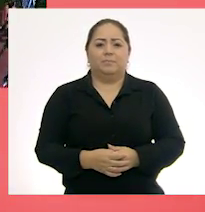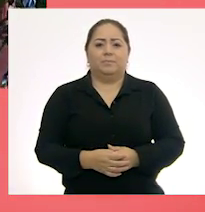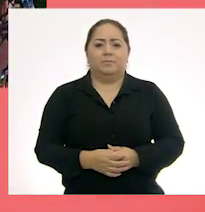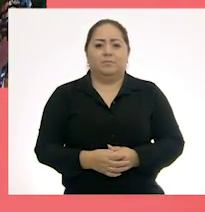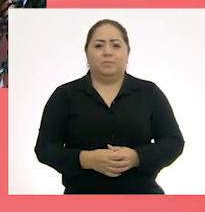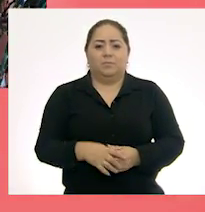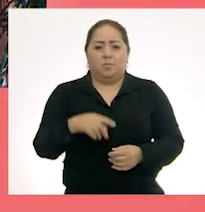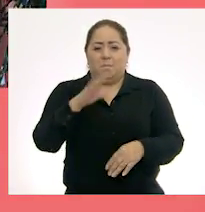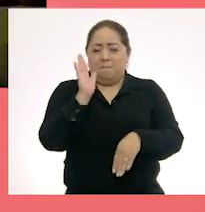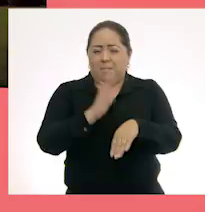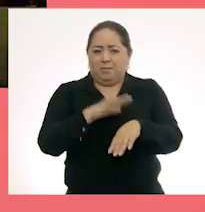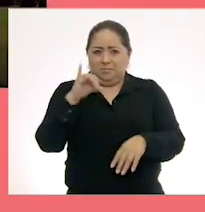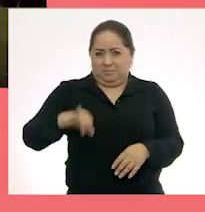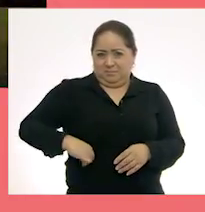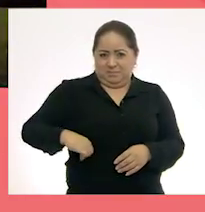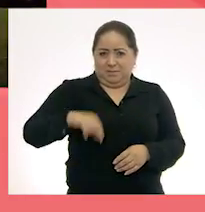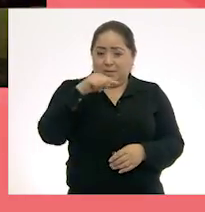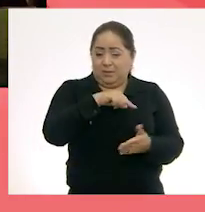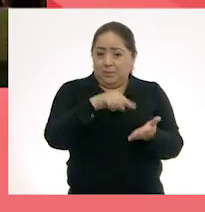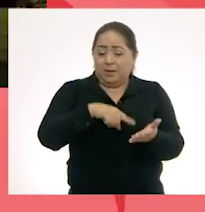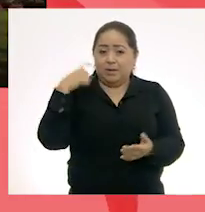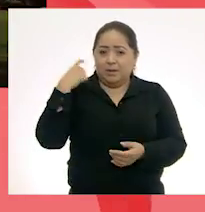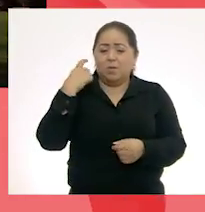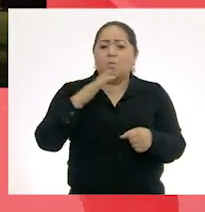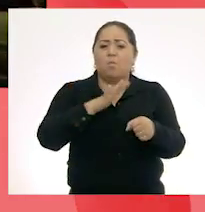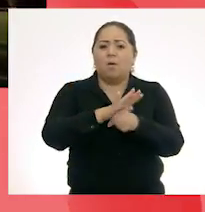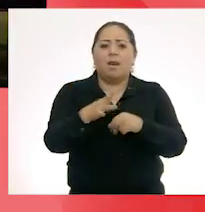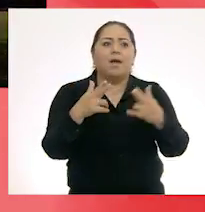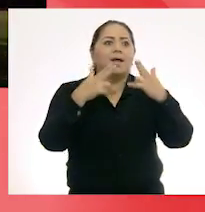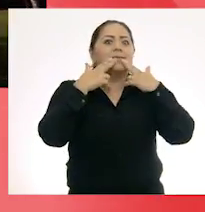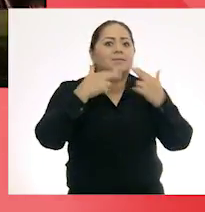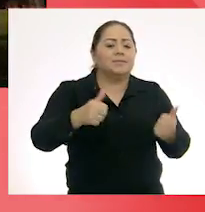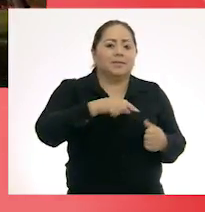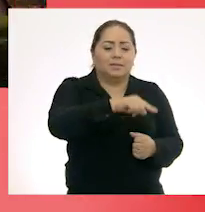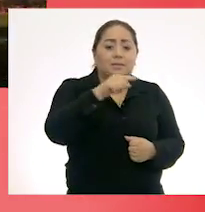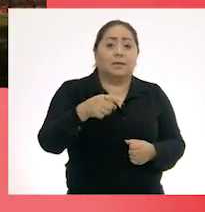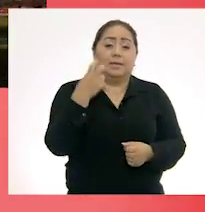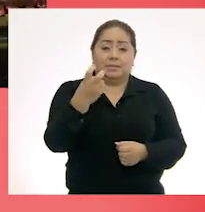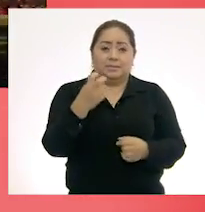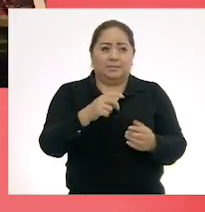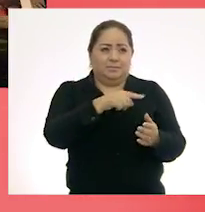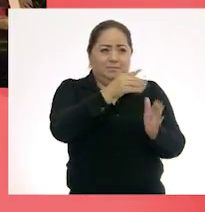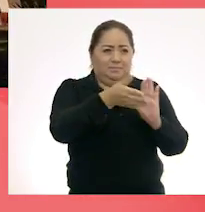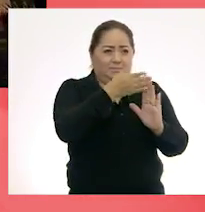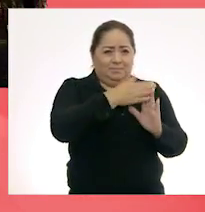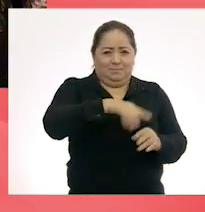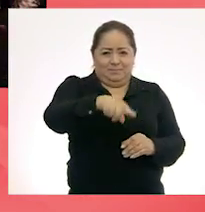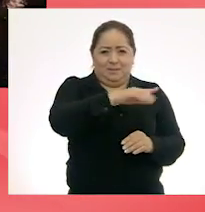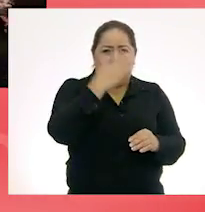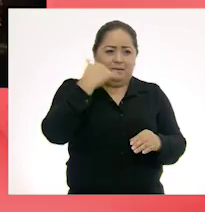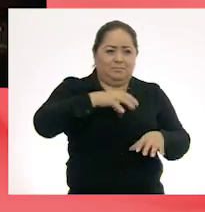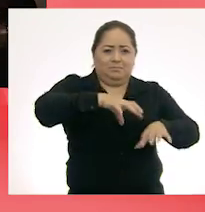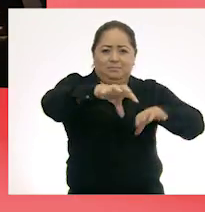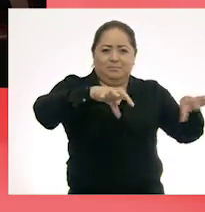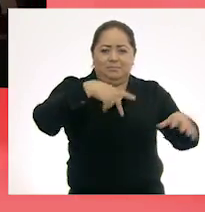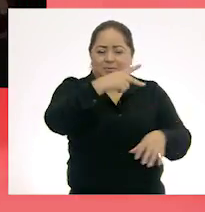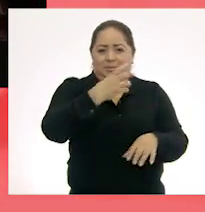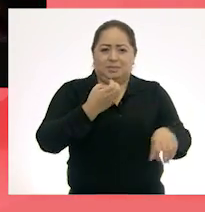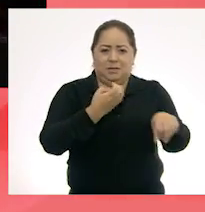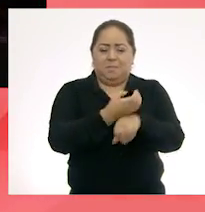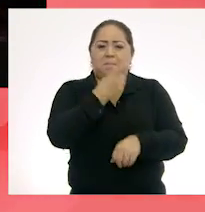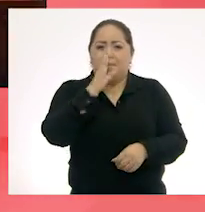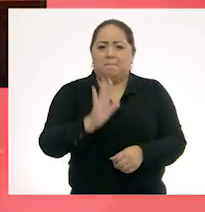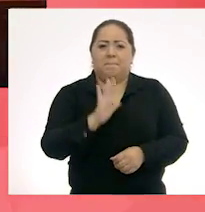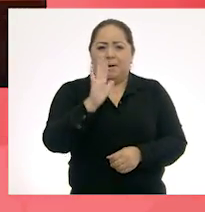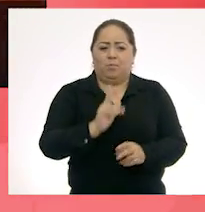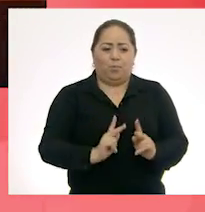Uno de los puntos más interesantes en Querétaro son sus haciendas. Aquellas edificaciones repartidas por todo el estado que parecen